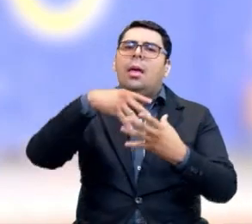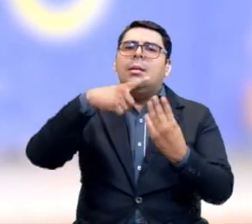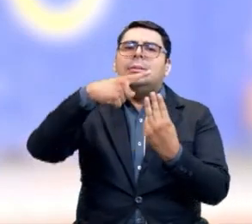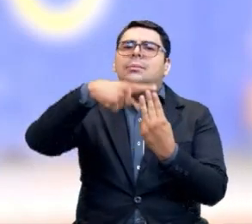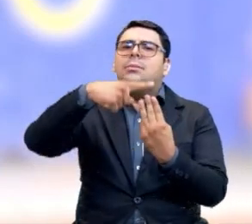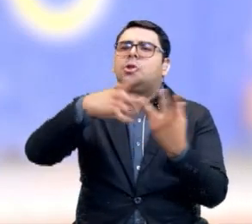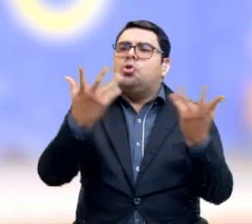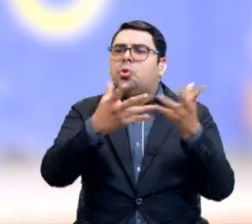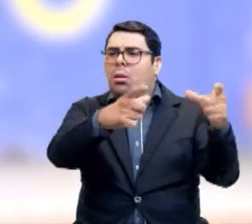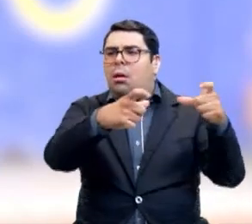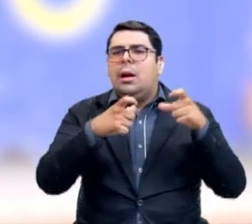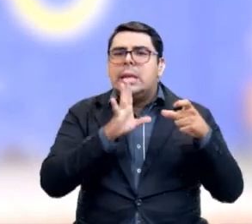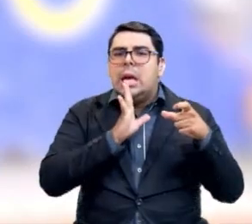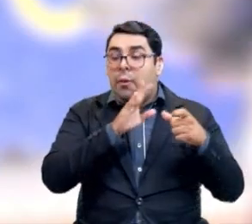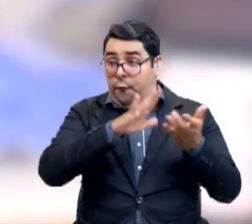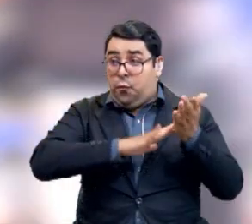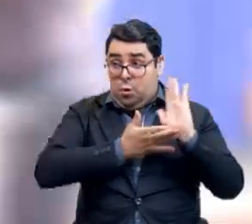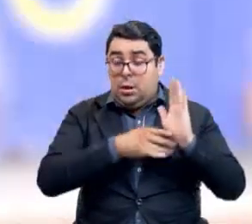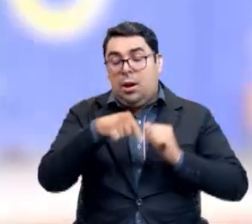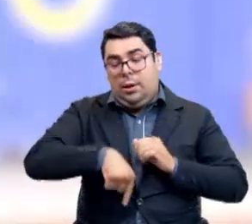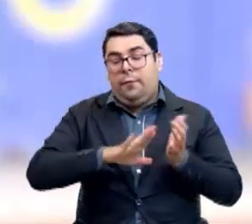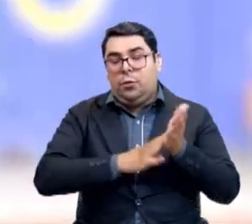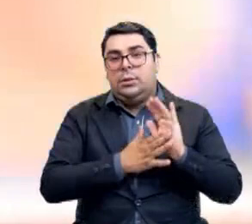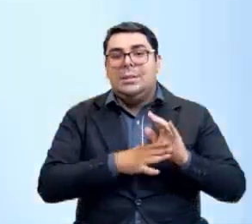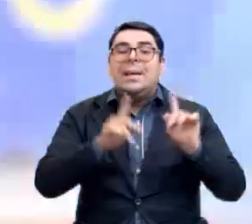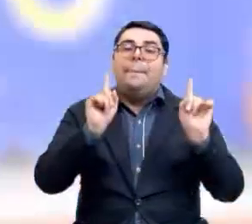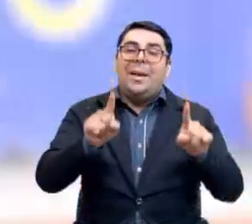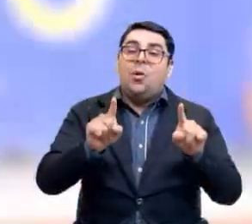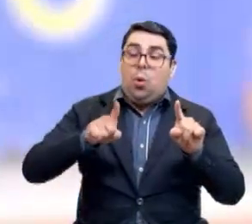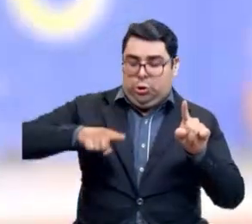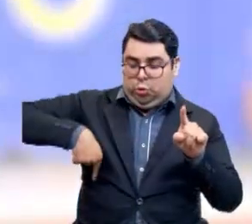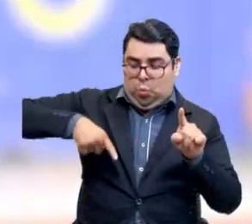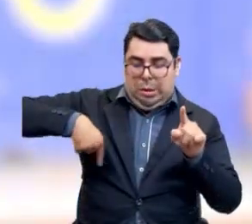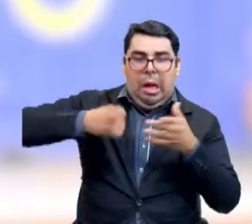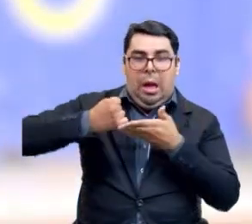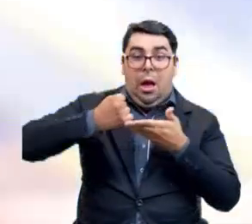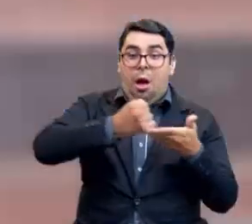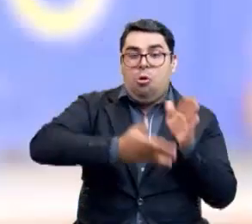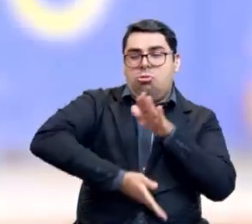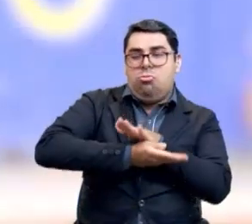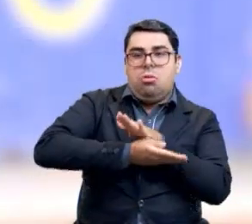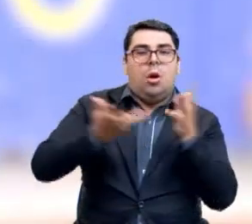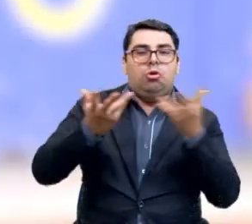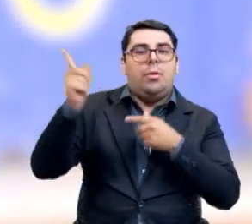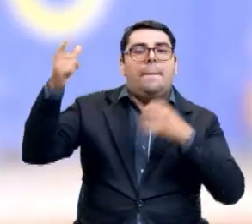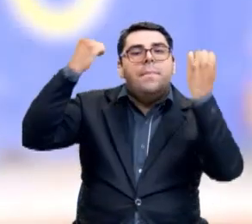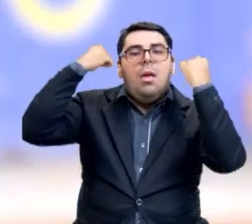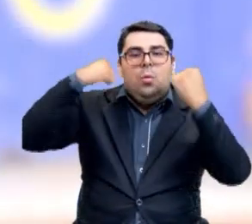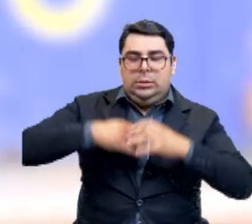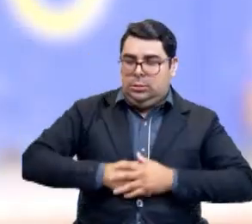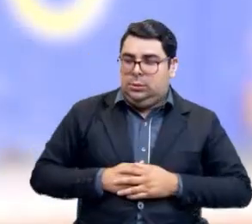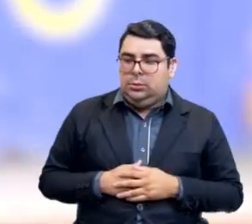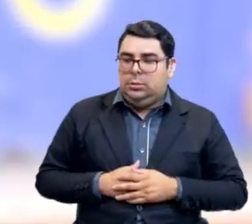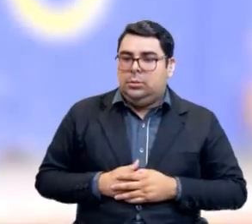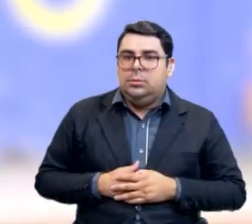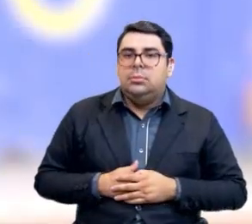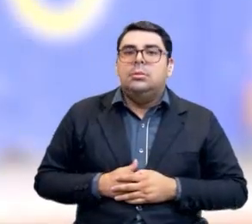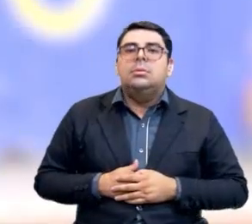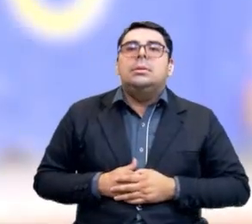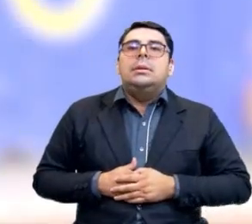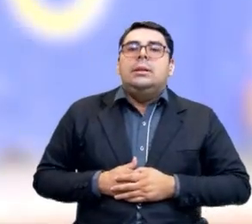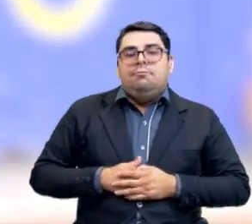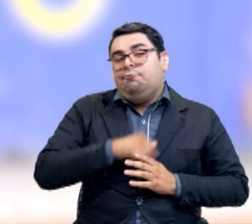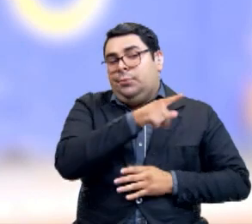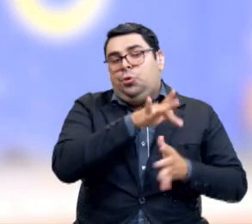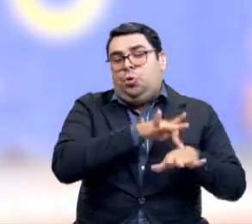de Florida. ¿De acá de Florida? Lo que pasa es que la escuela que nos colabora es en Pidecuesta, entonces tocaría ir hasta Pidecuesta